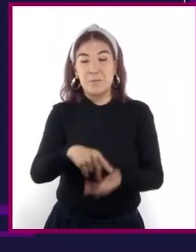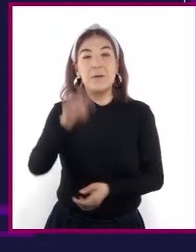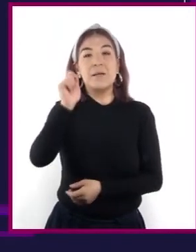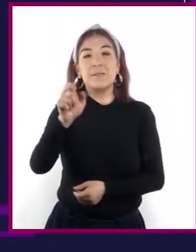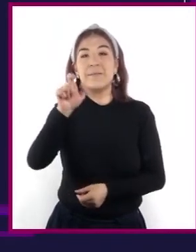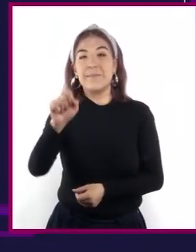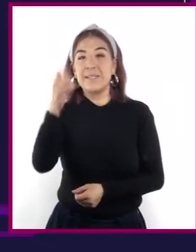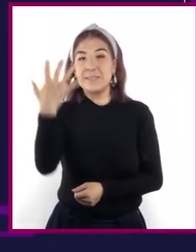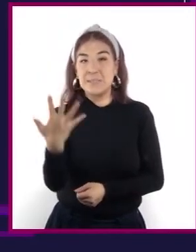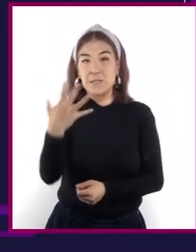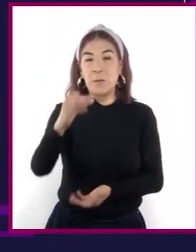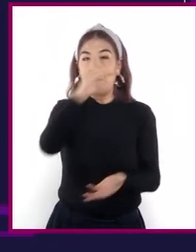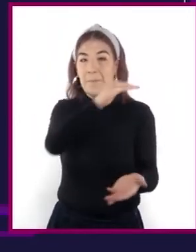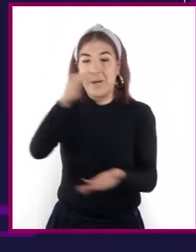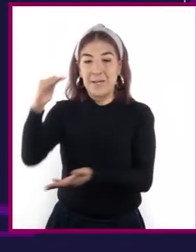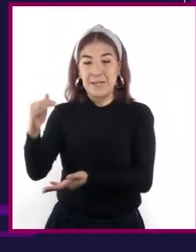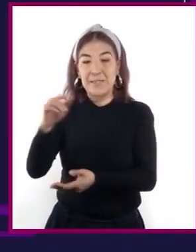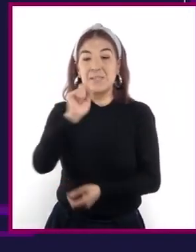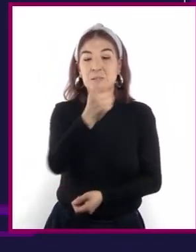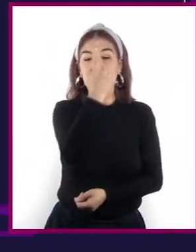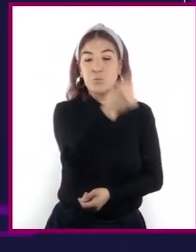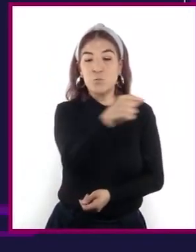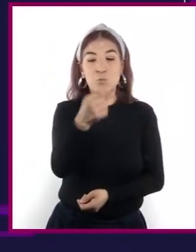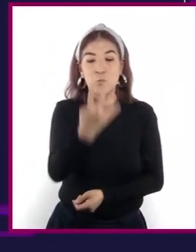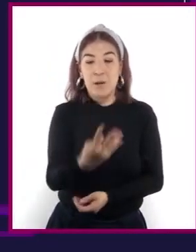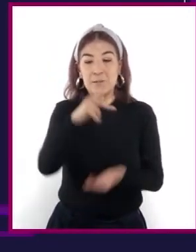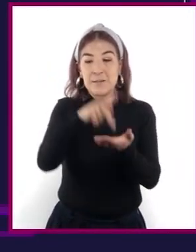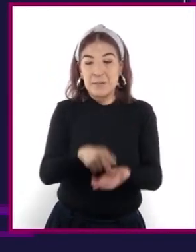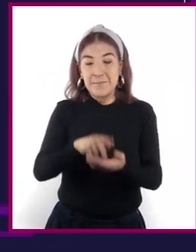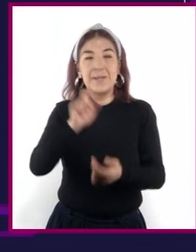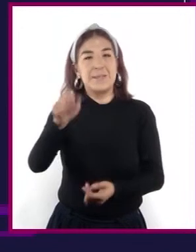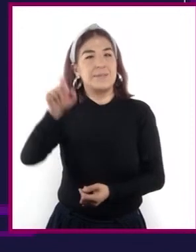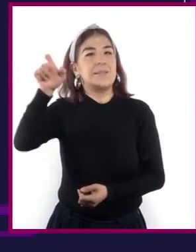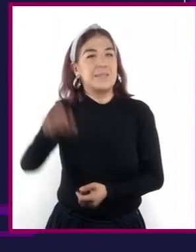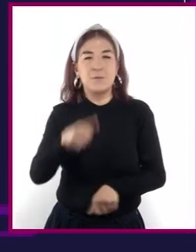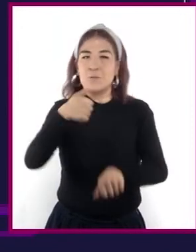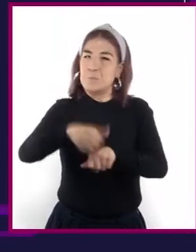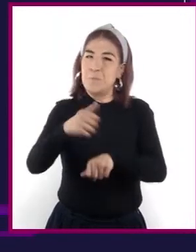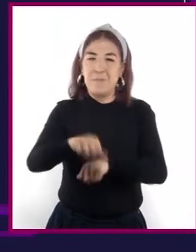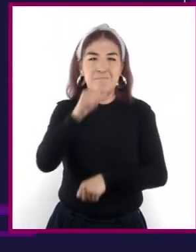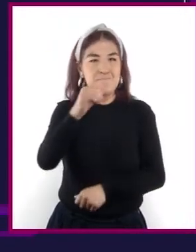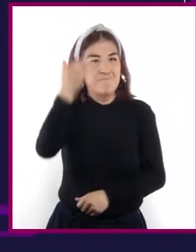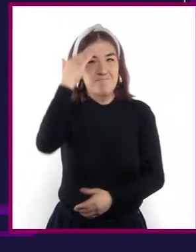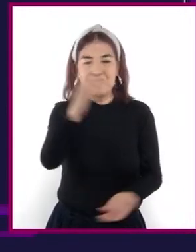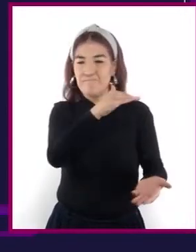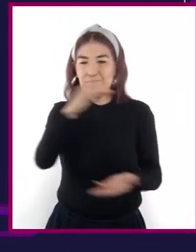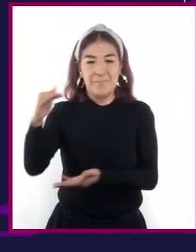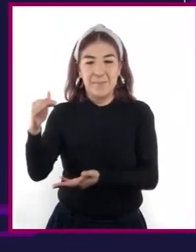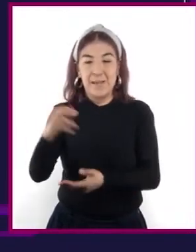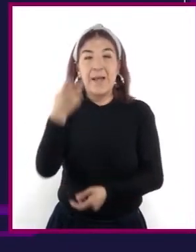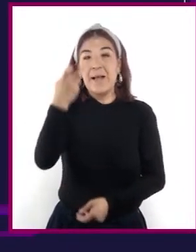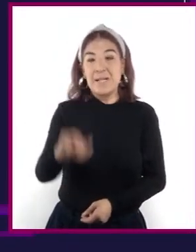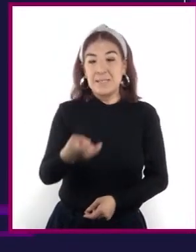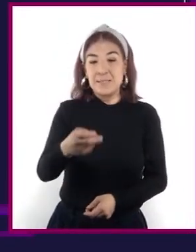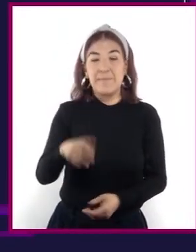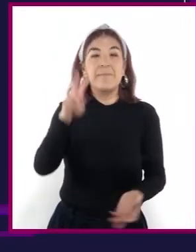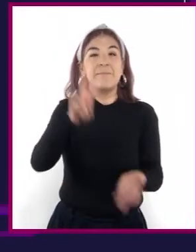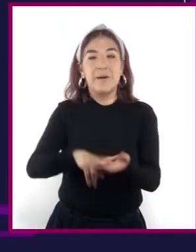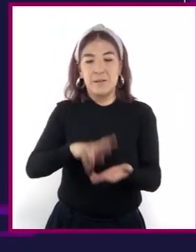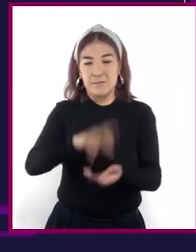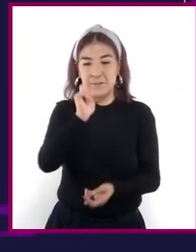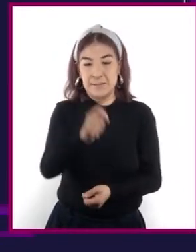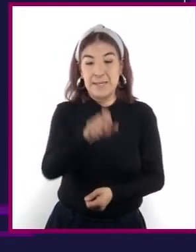25 paquetes, como 1/4 de kilogramo es a X número de paquetes. De lo anterior, se tiene